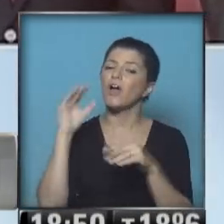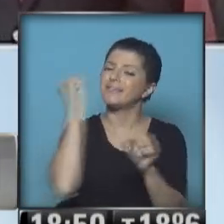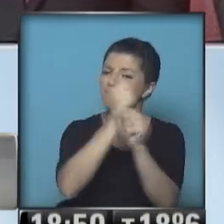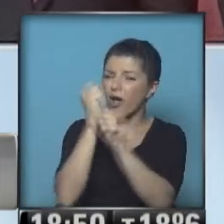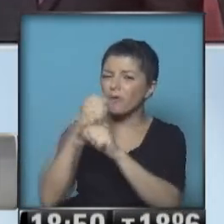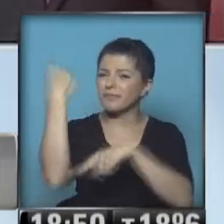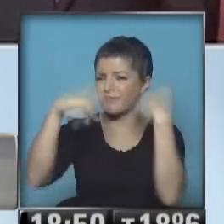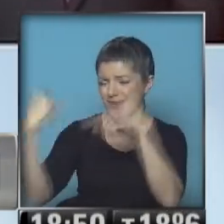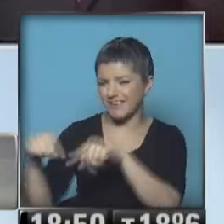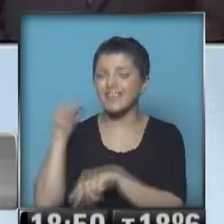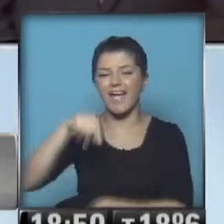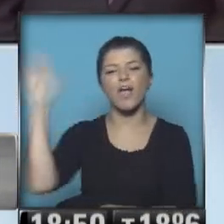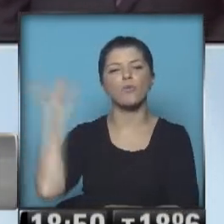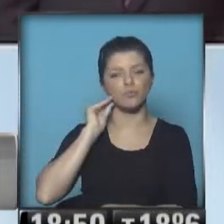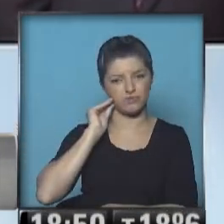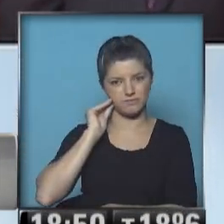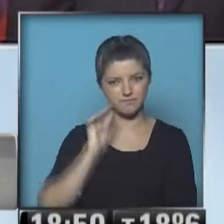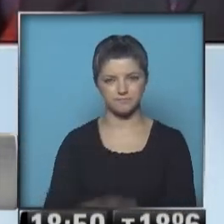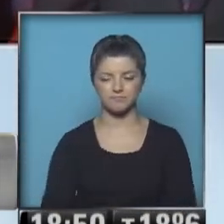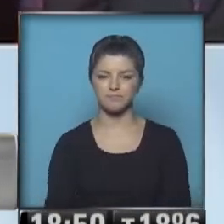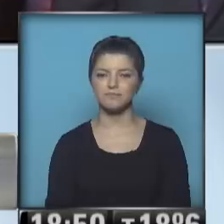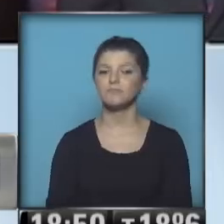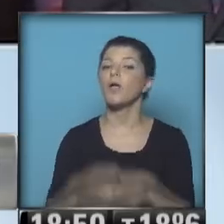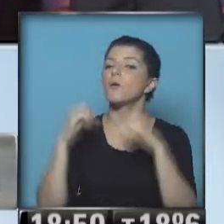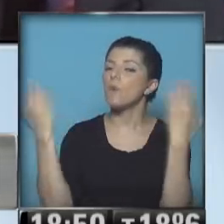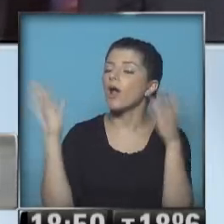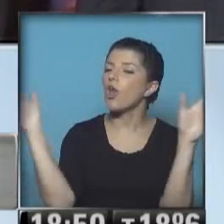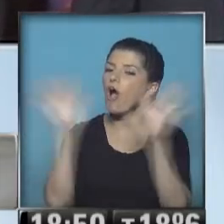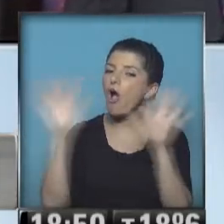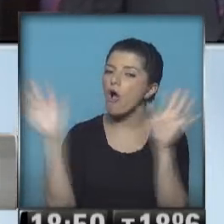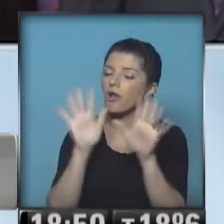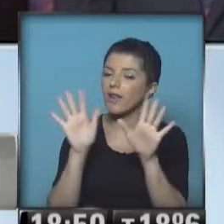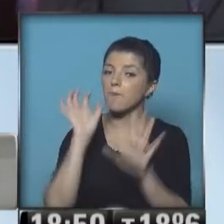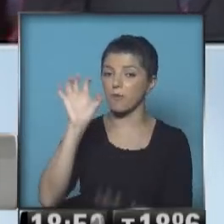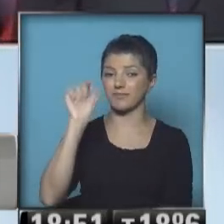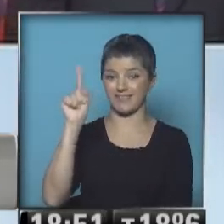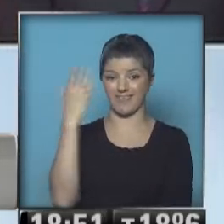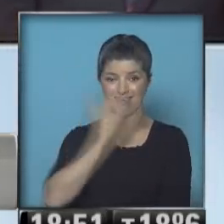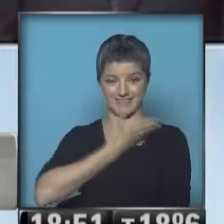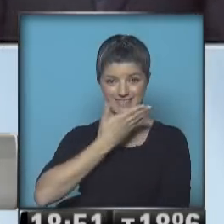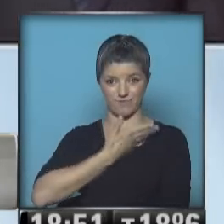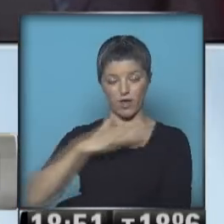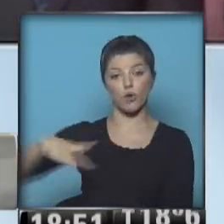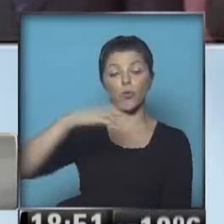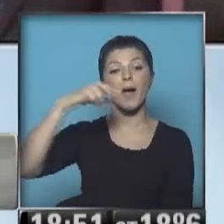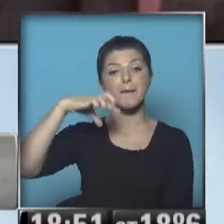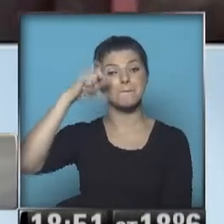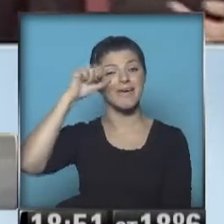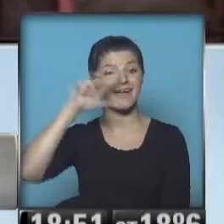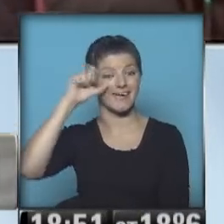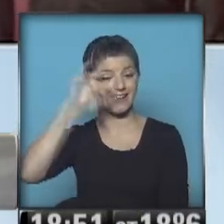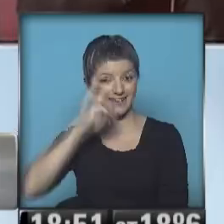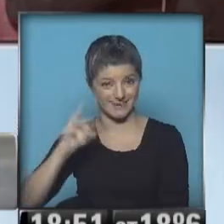trabajadores, presidenta, que la escuchan atentamente. Bueno, hola, provincia de Santa Fe, en localidad de Pérez, donde